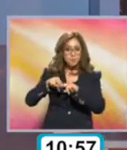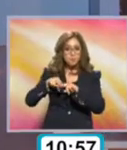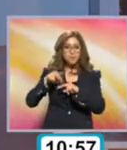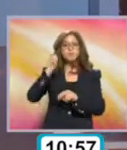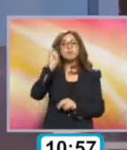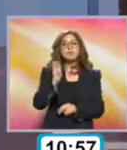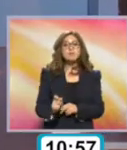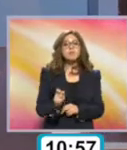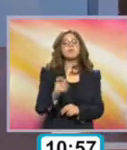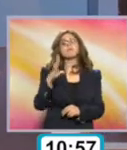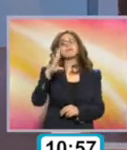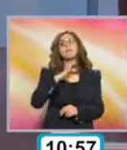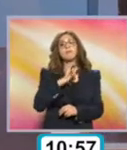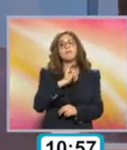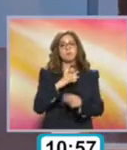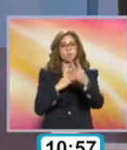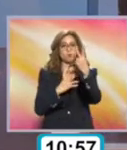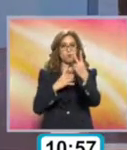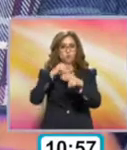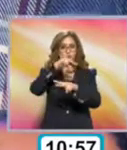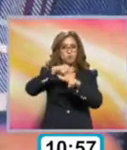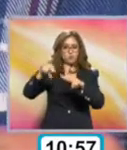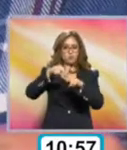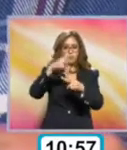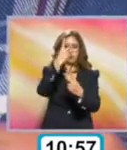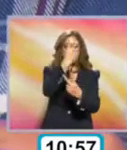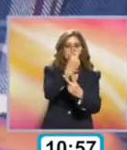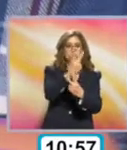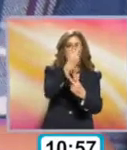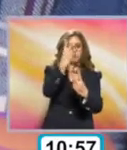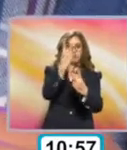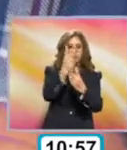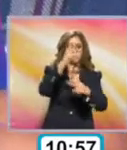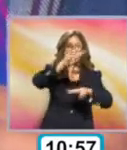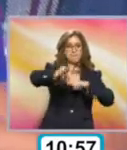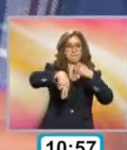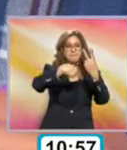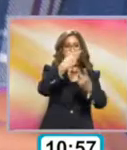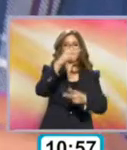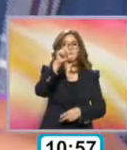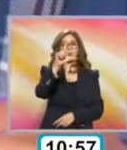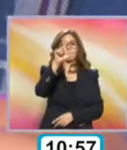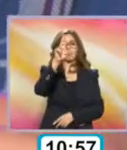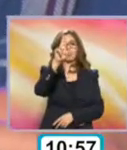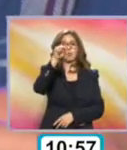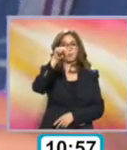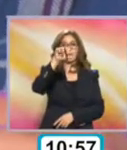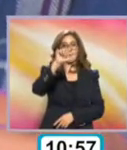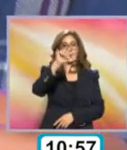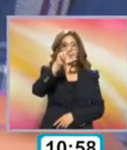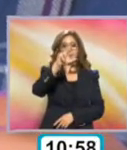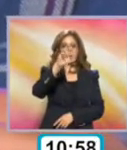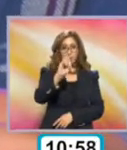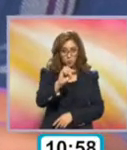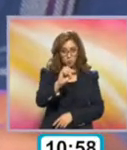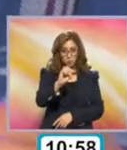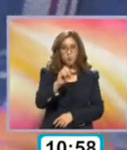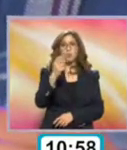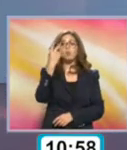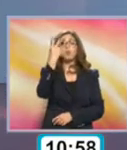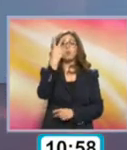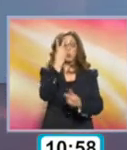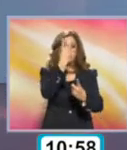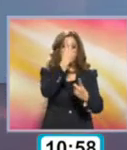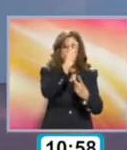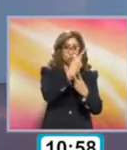pases dobles. Ajá, ahí están. 2 pases dobles para que vayan al Lunario. Vamos a tener 2 pases dobles por redes y 2 pases dobles por